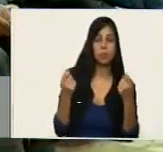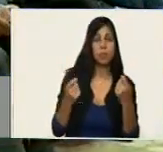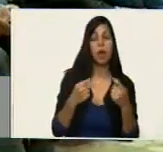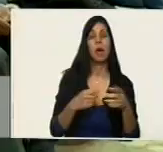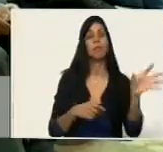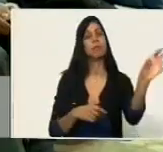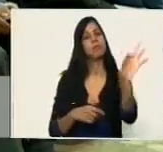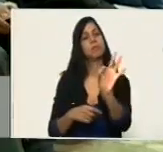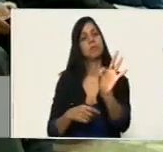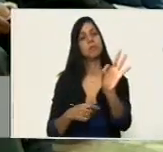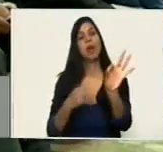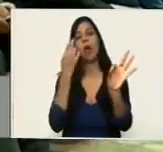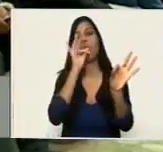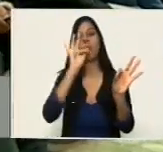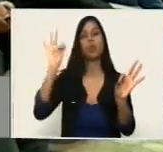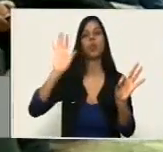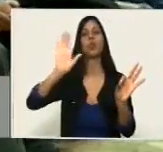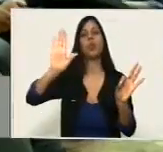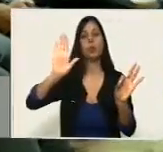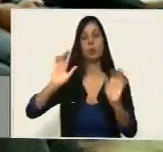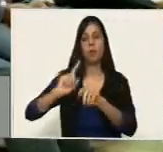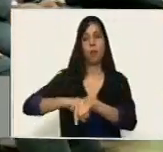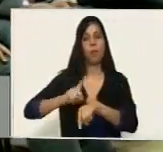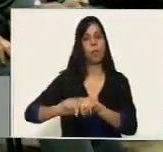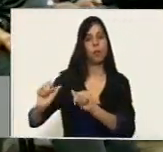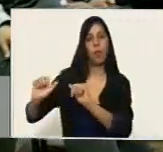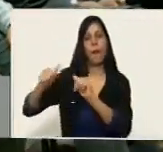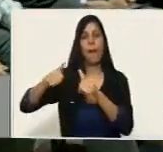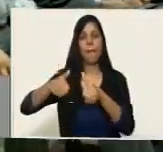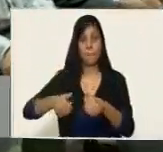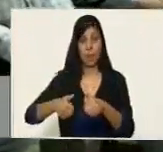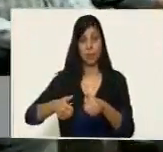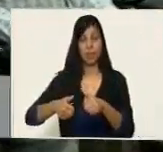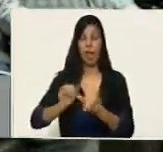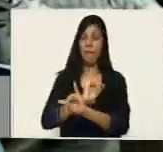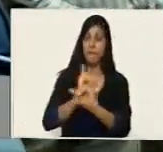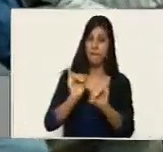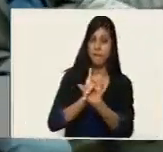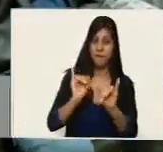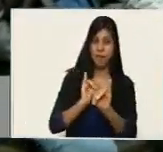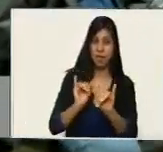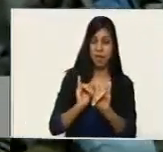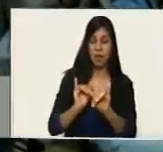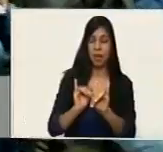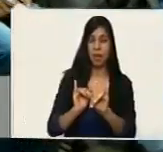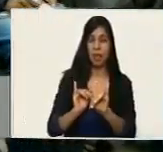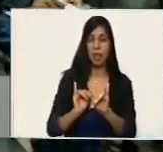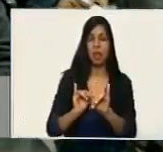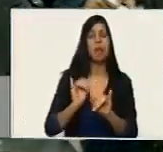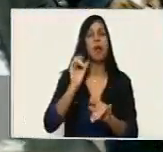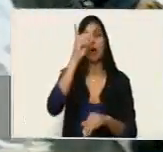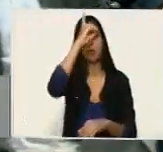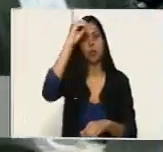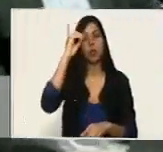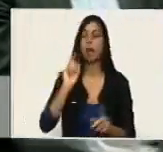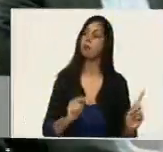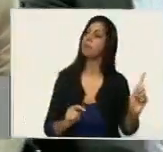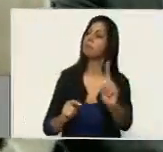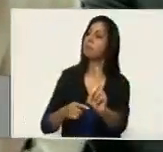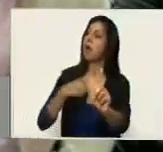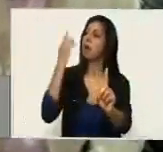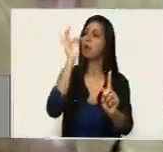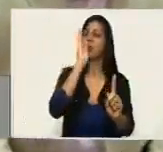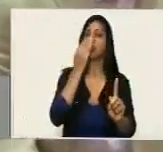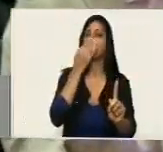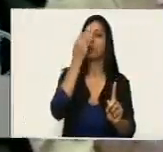respectiva se iniciaba en ese momento, la cual culminó una vez que tomó juramento como presidente de la